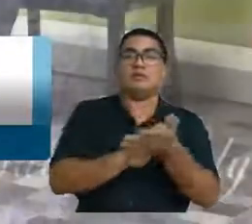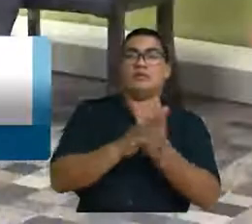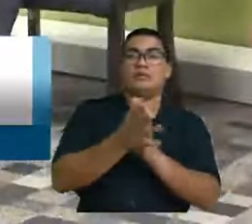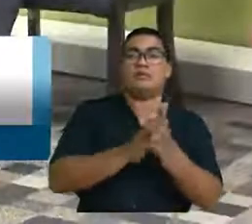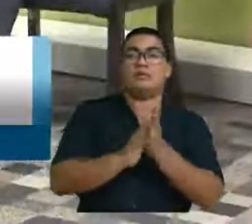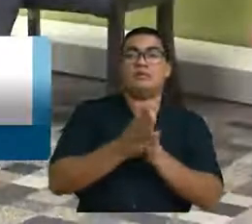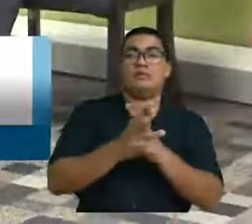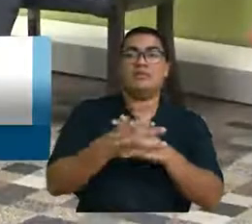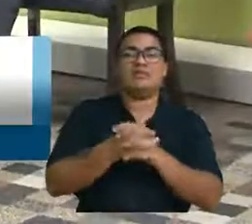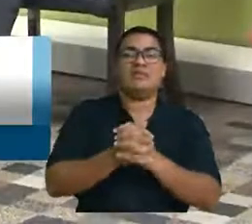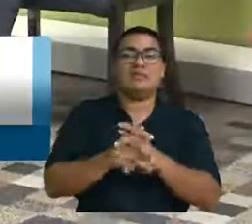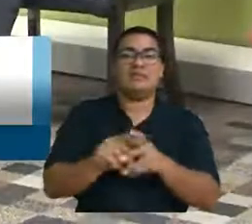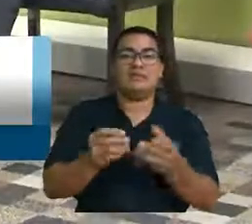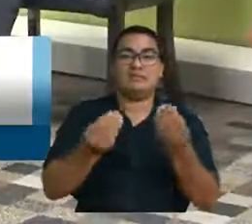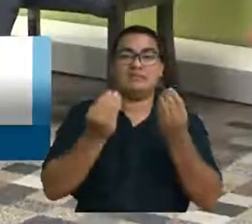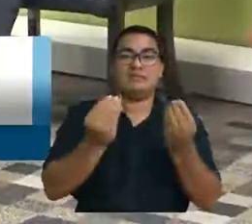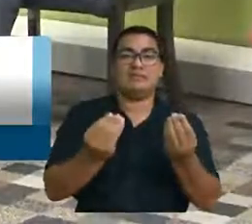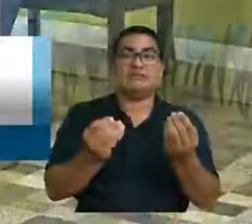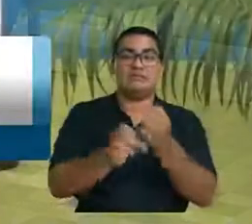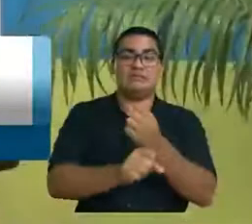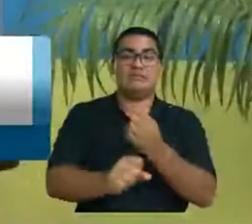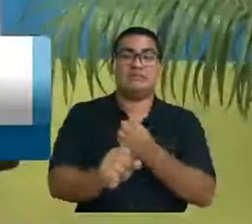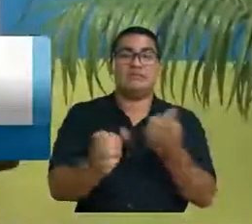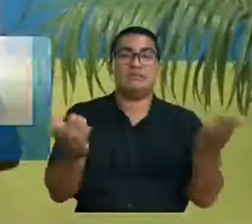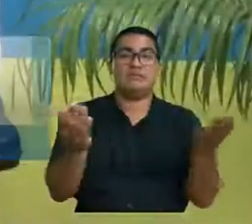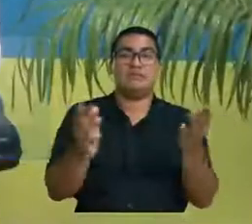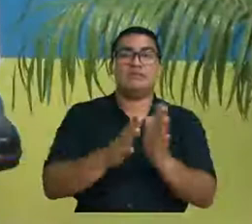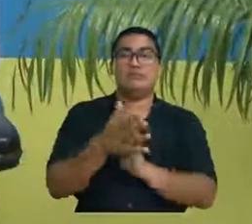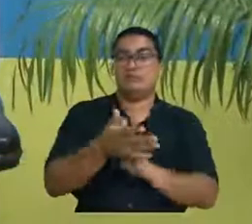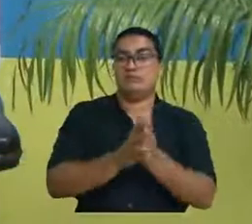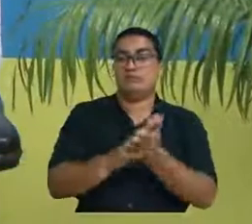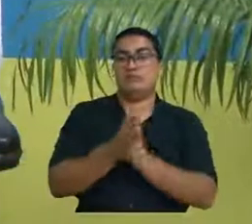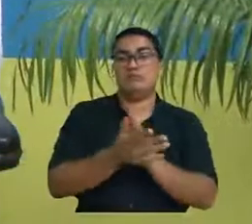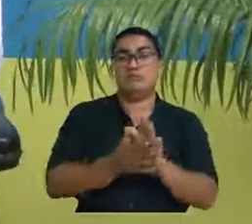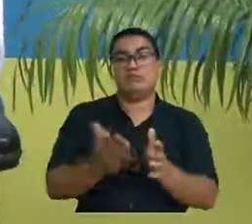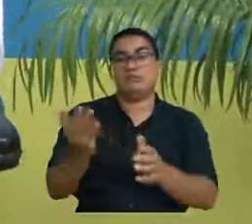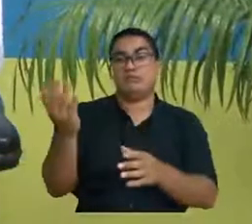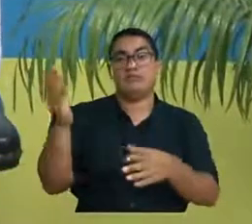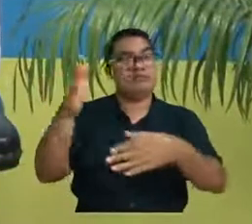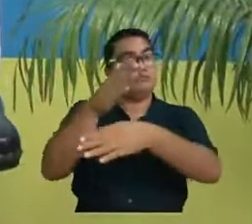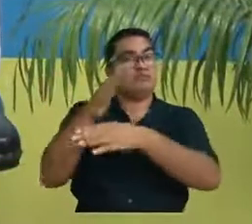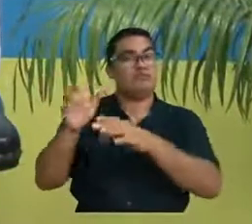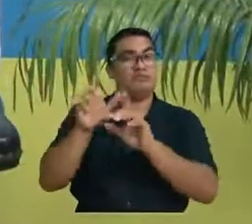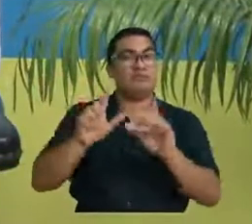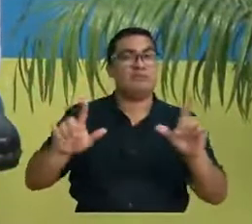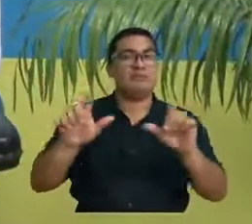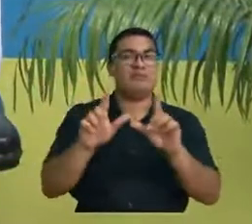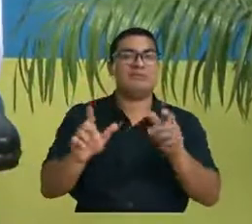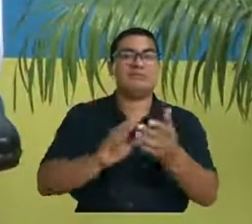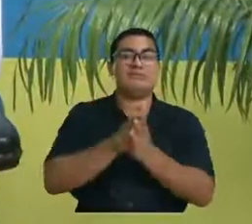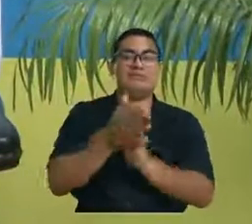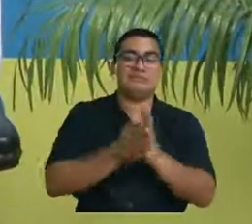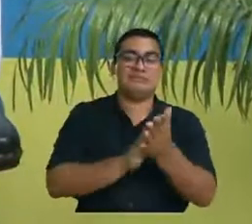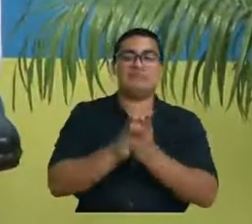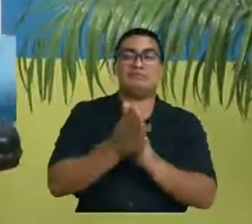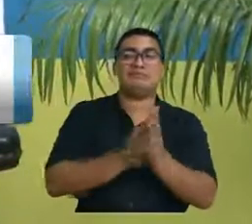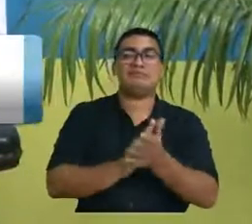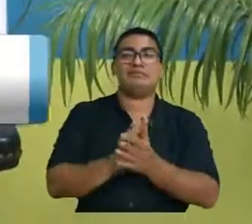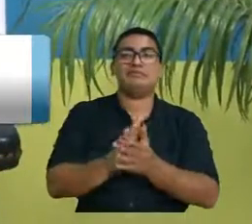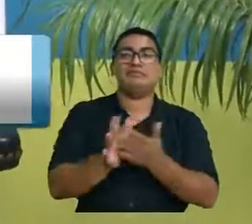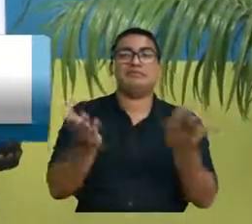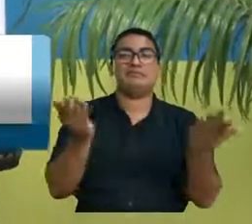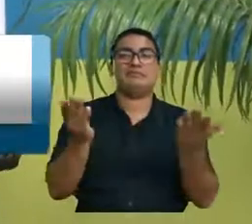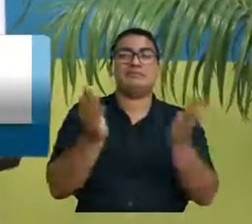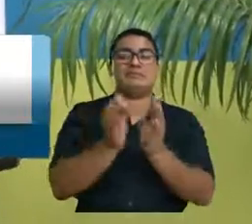alturas han habido grandes campañas de cómo lavarse las manos en todos lados. Entonces, el lavado de manos es